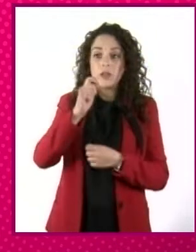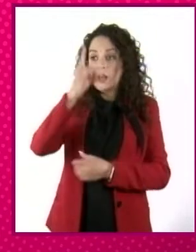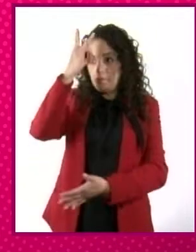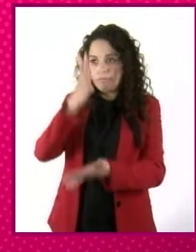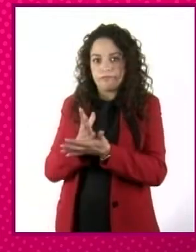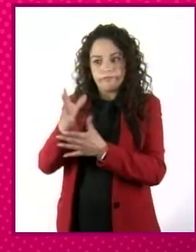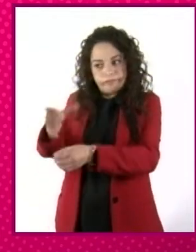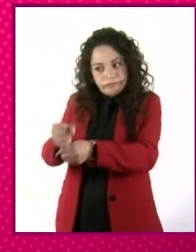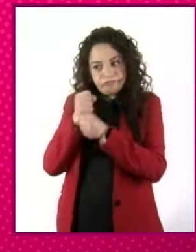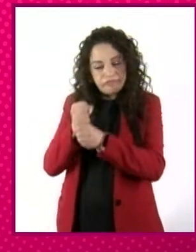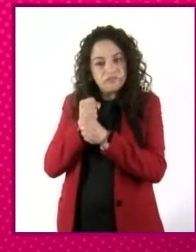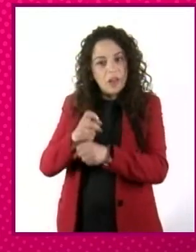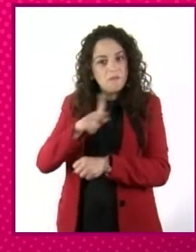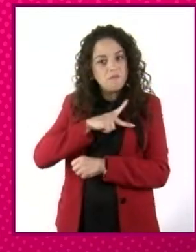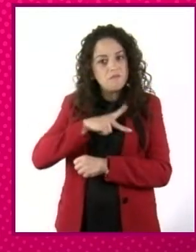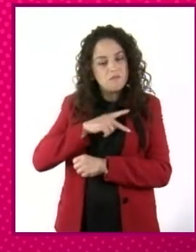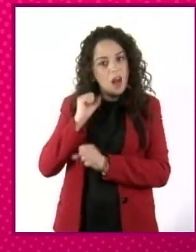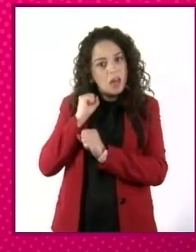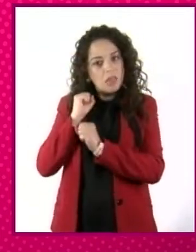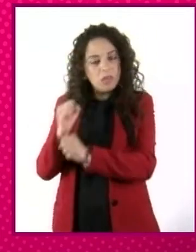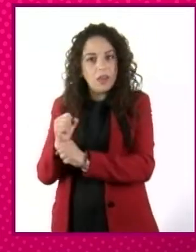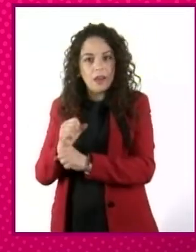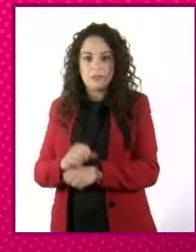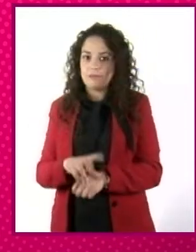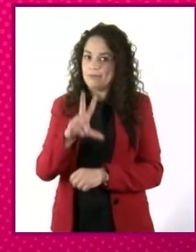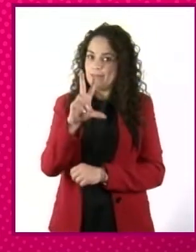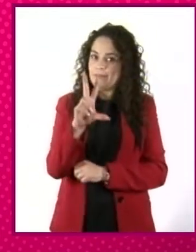la idea de que si yo estoy enamorada, tengo que